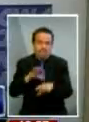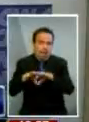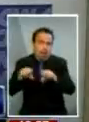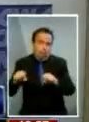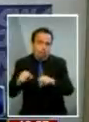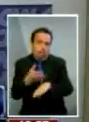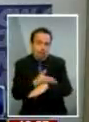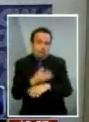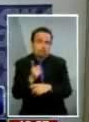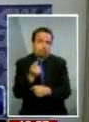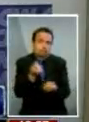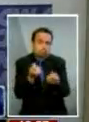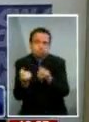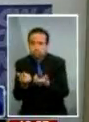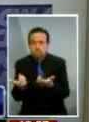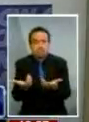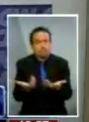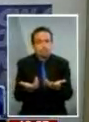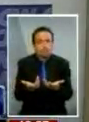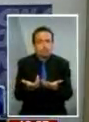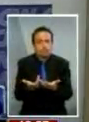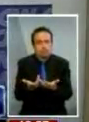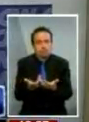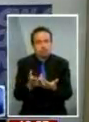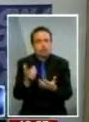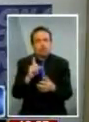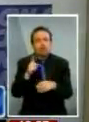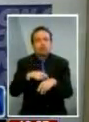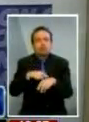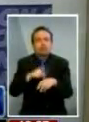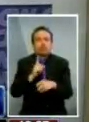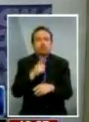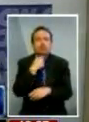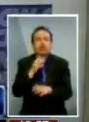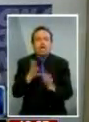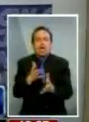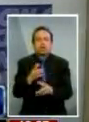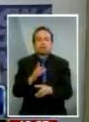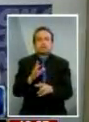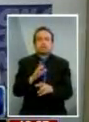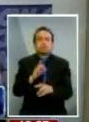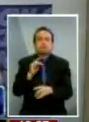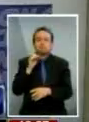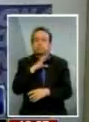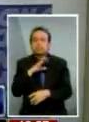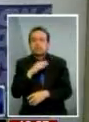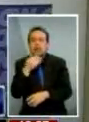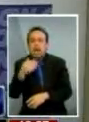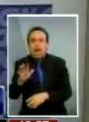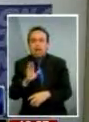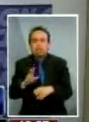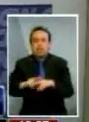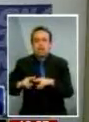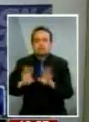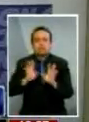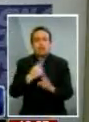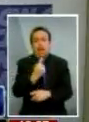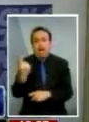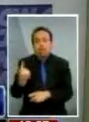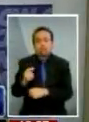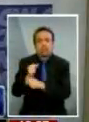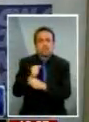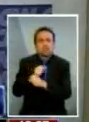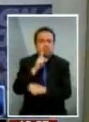esto tiene su costo, entonces no es una cosa que podamos hacer de un día por otro. Además, cada uno tiene su